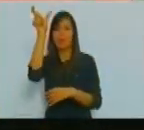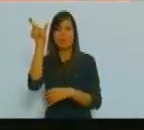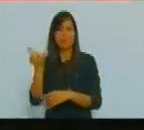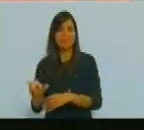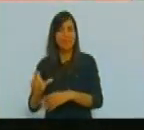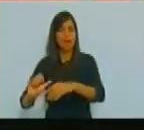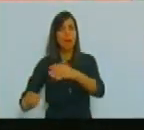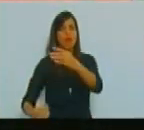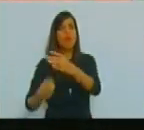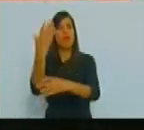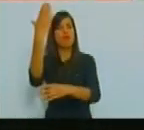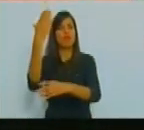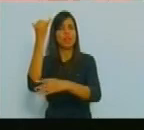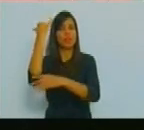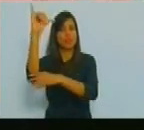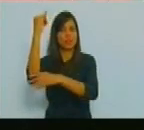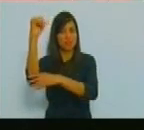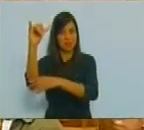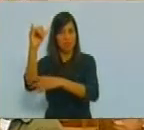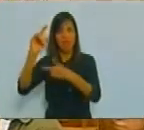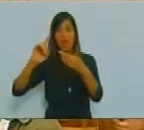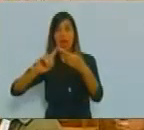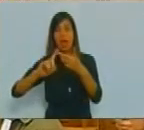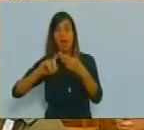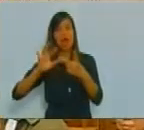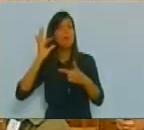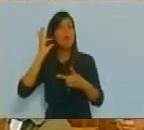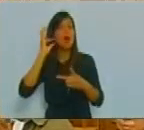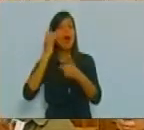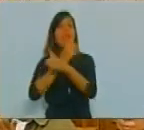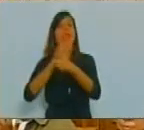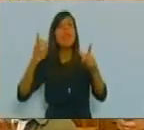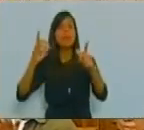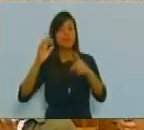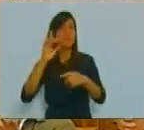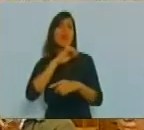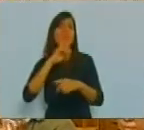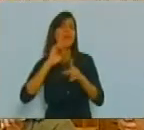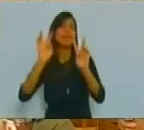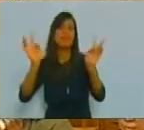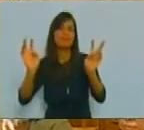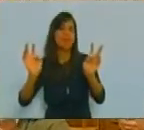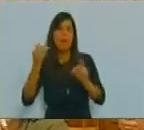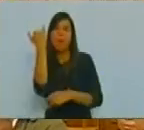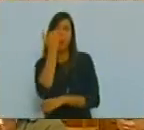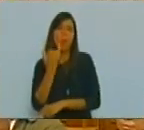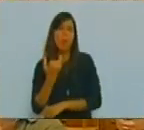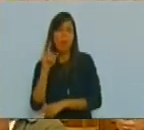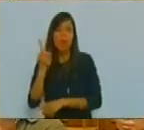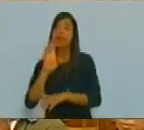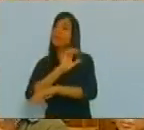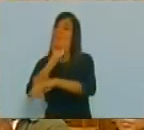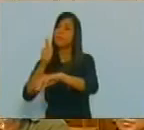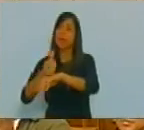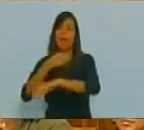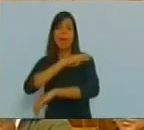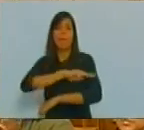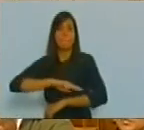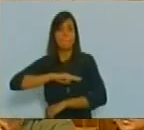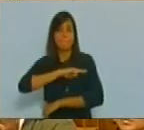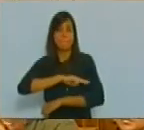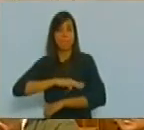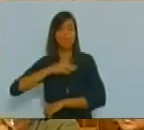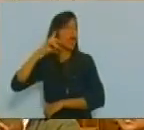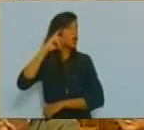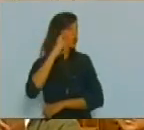fundayacucho la compañera libertad del ajo presidenta de misión supere la compañera y